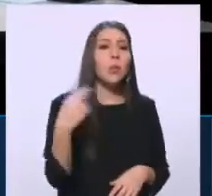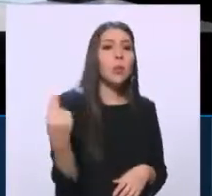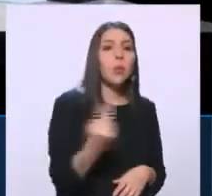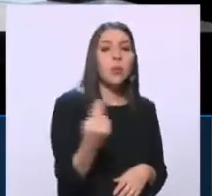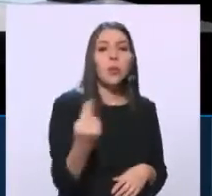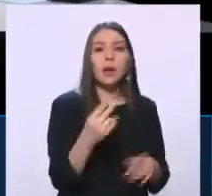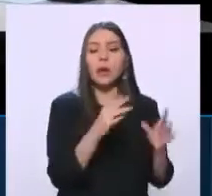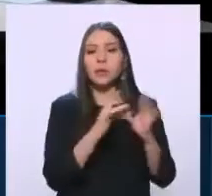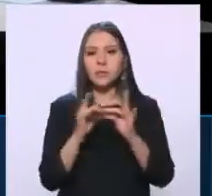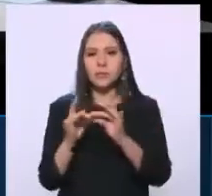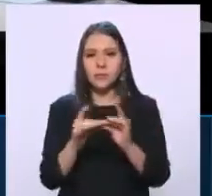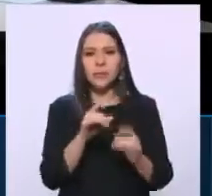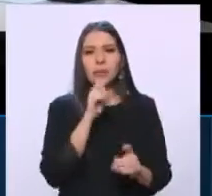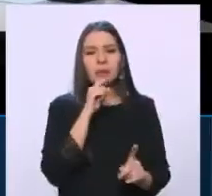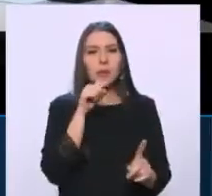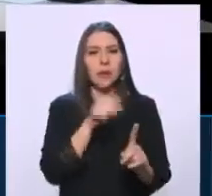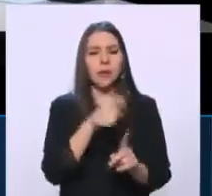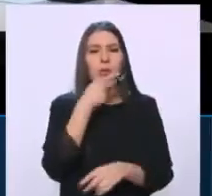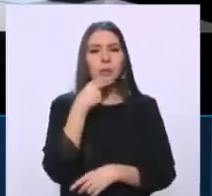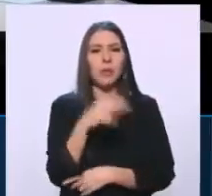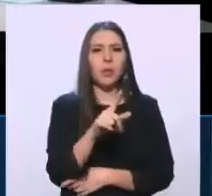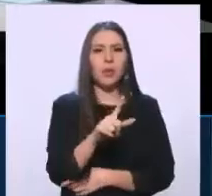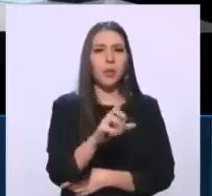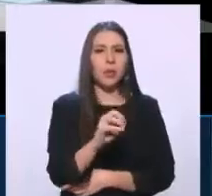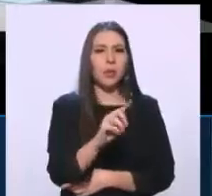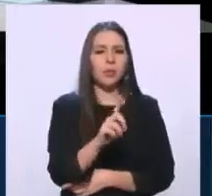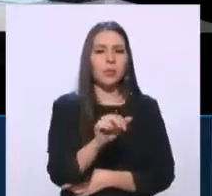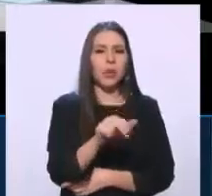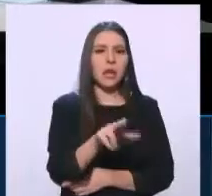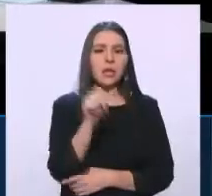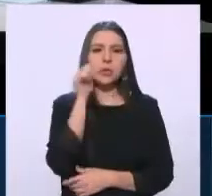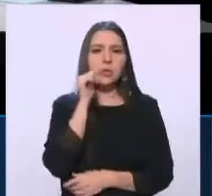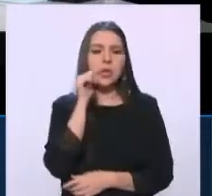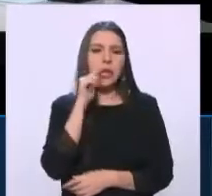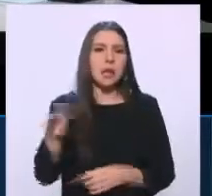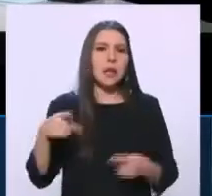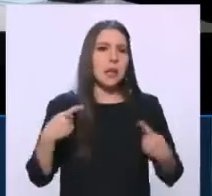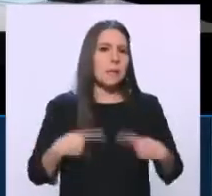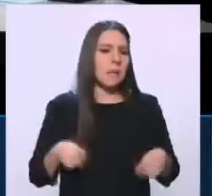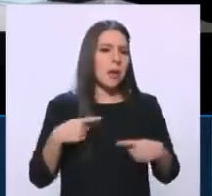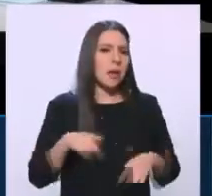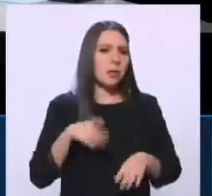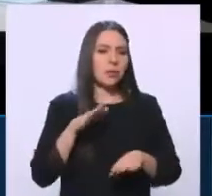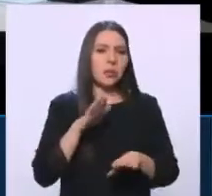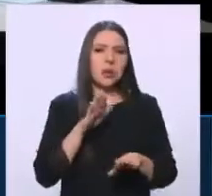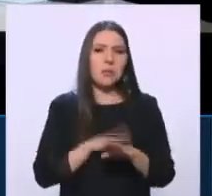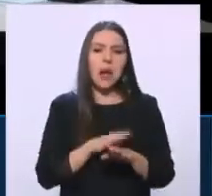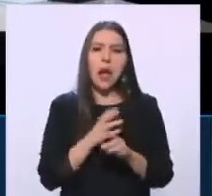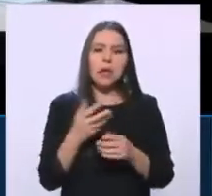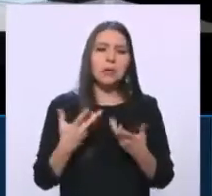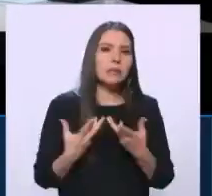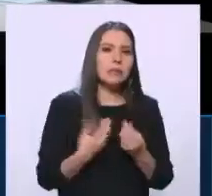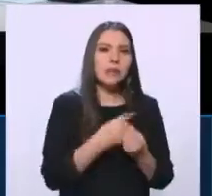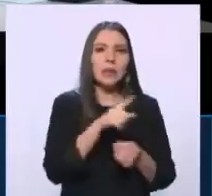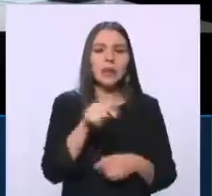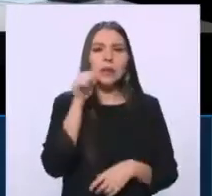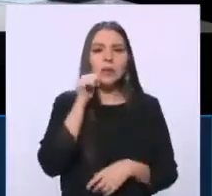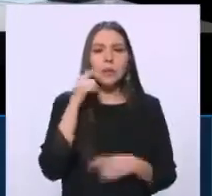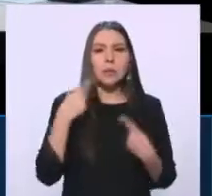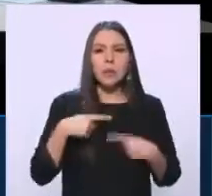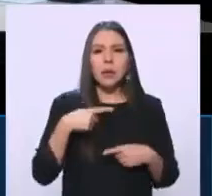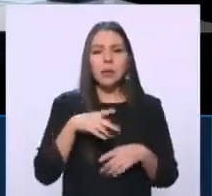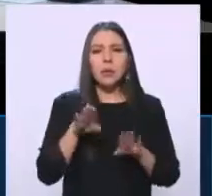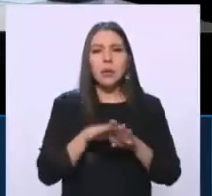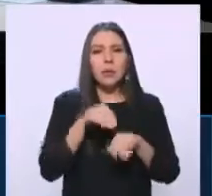Además, a Lozano le siguen personas ultraconservadoras, la ultraderecha religiosa más rancia, le siguen también